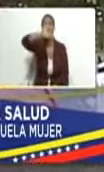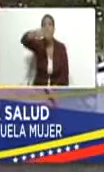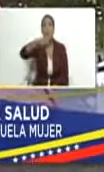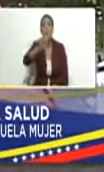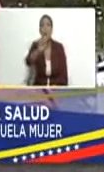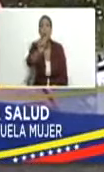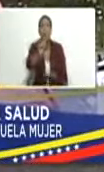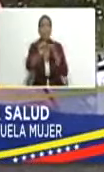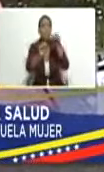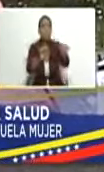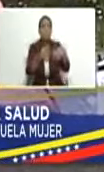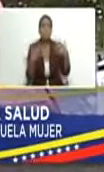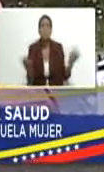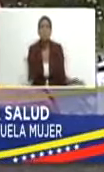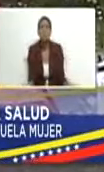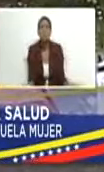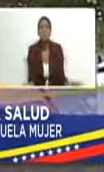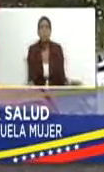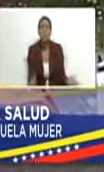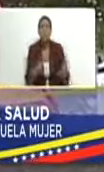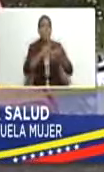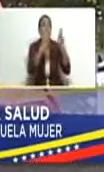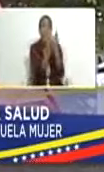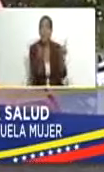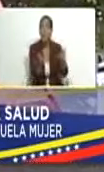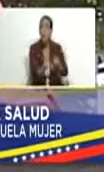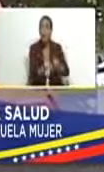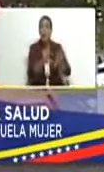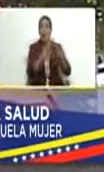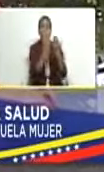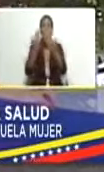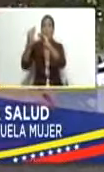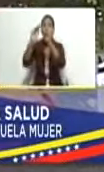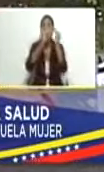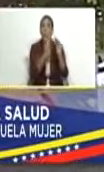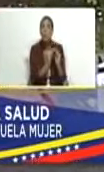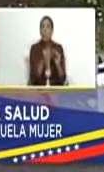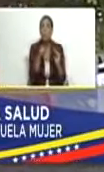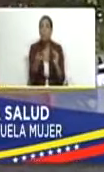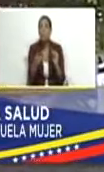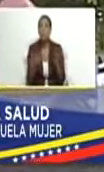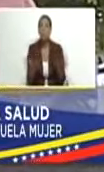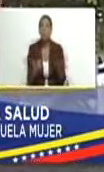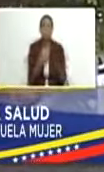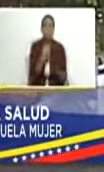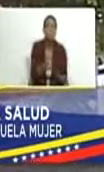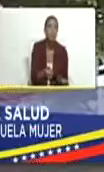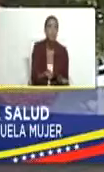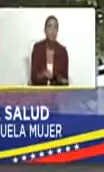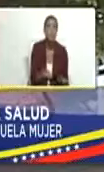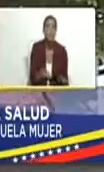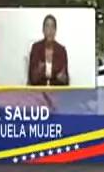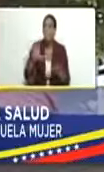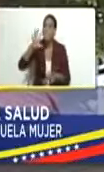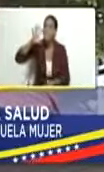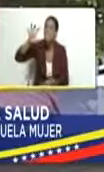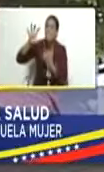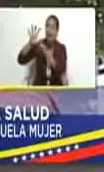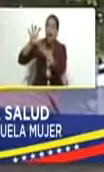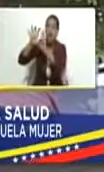digo, digo familia, digo comunidad, digo matria,